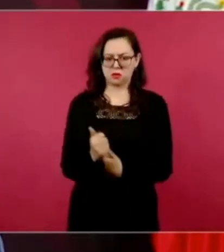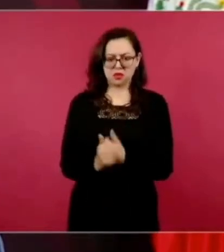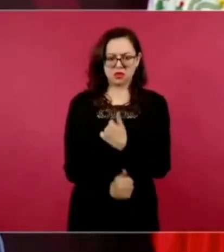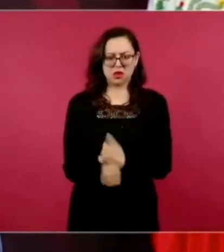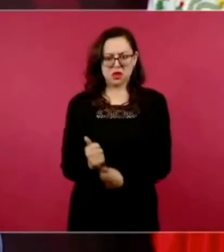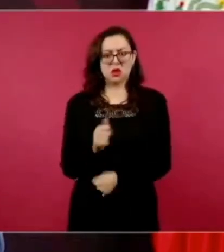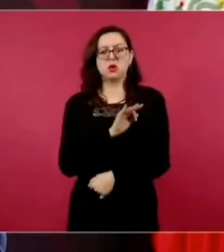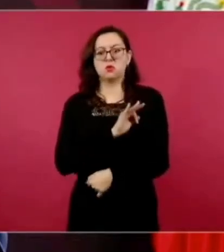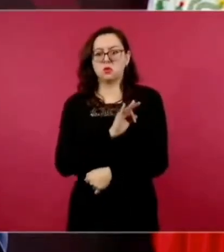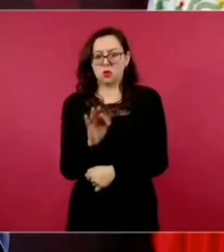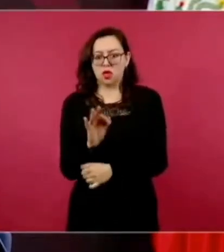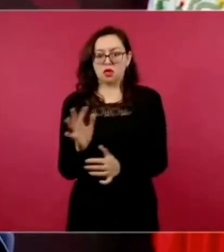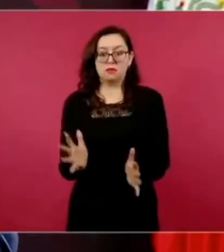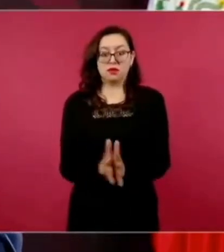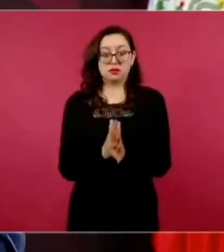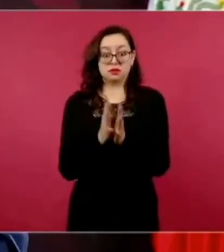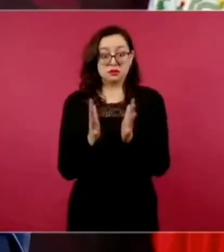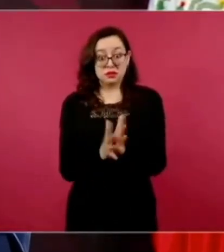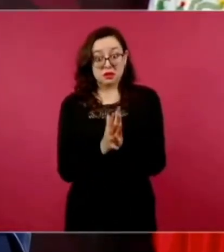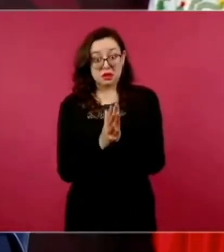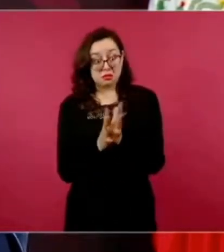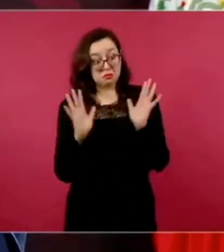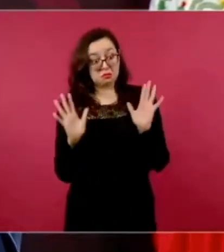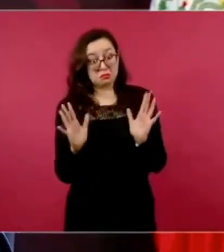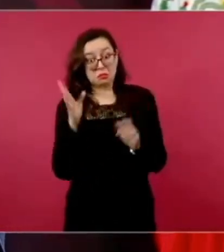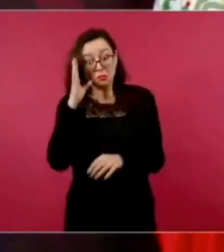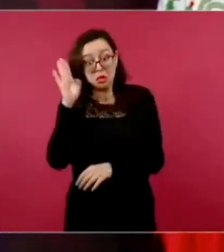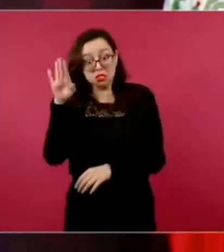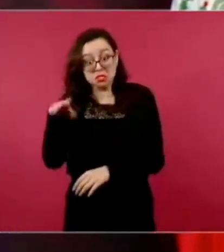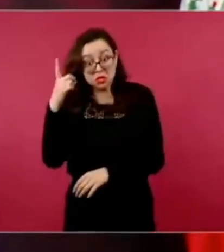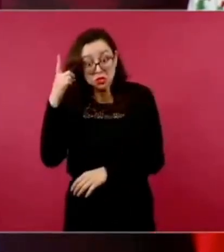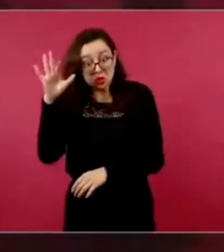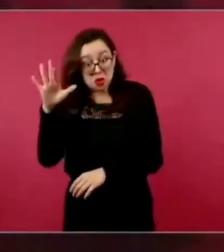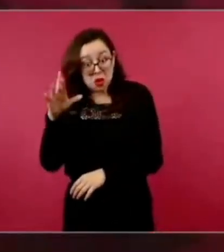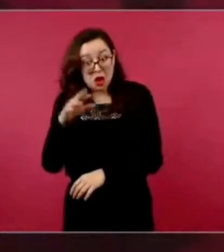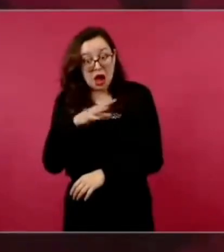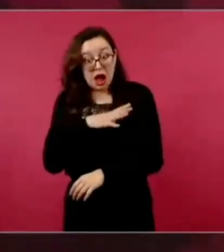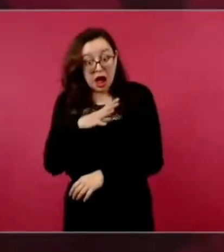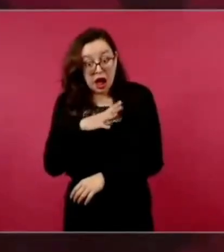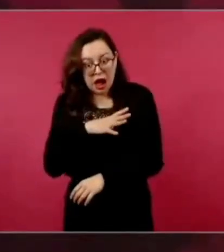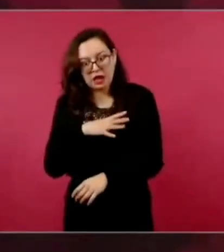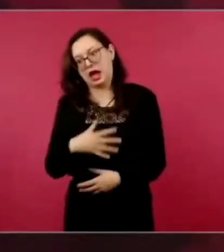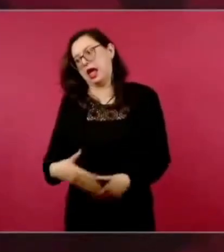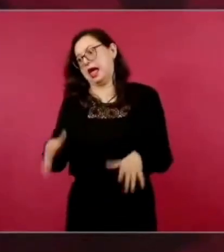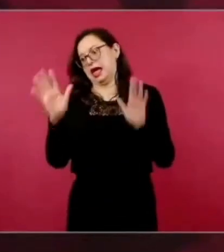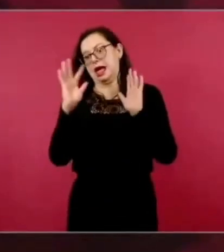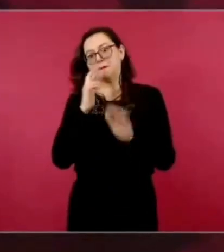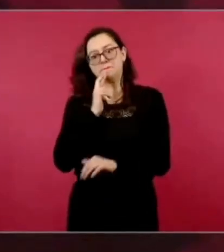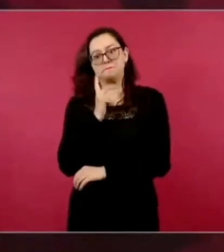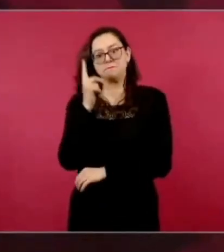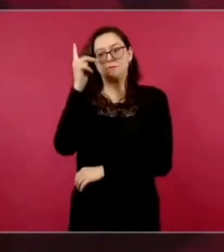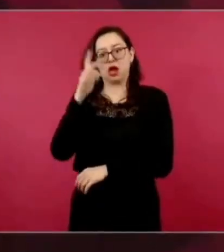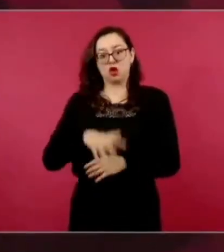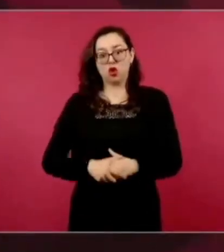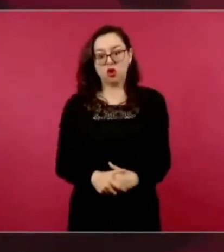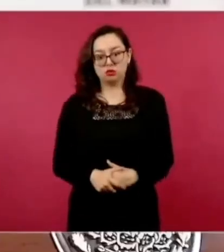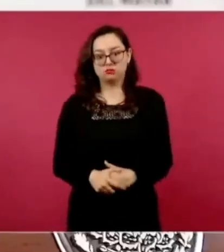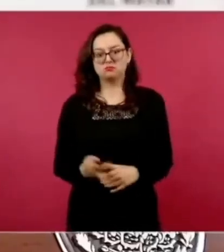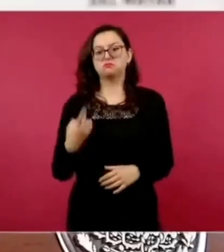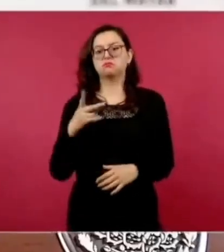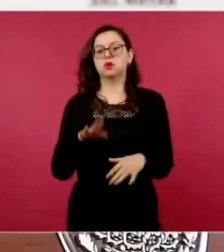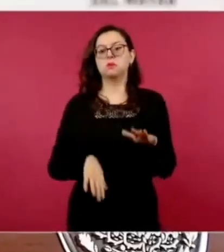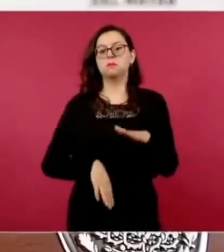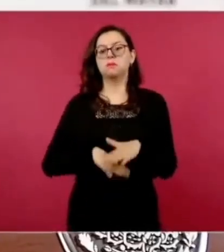Claro que si tienen maestría y tienen doctorado, pues mejor, ¿no? Digo, para el requisito, pero